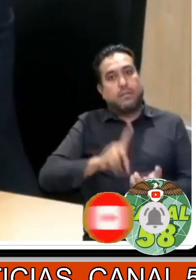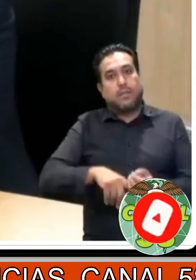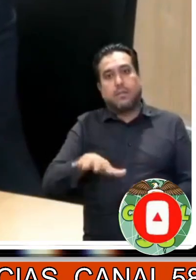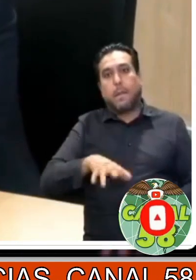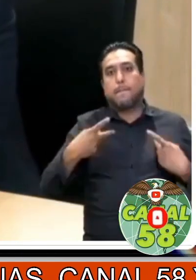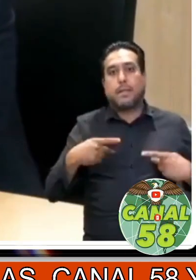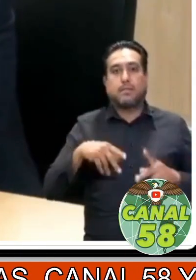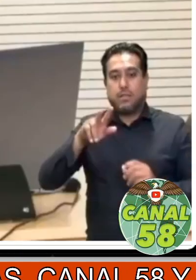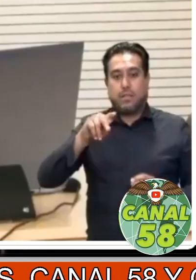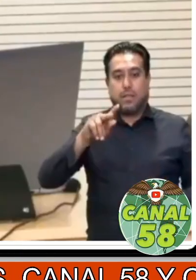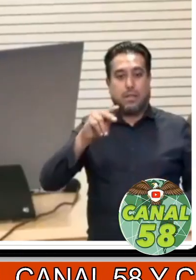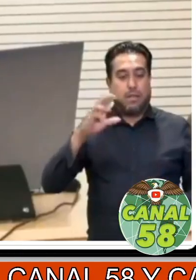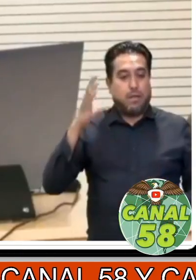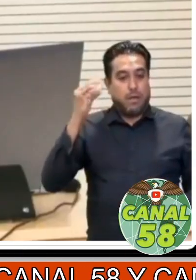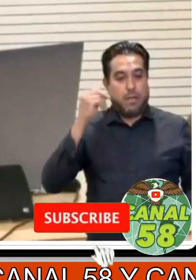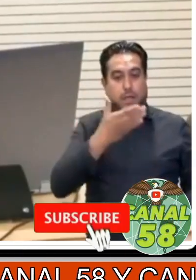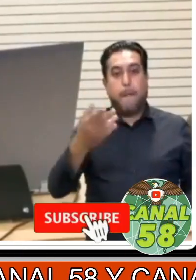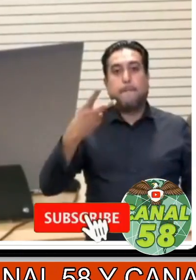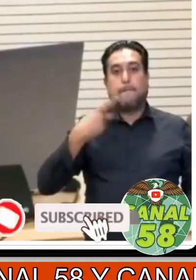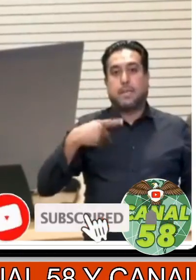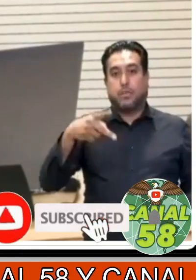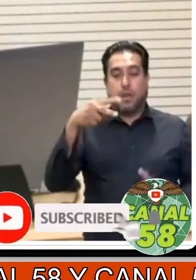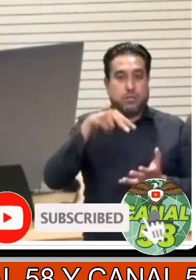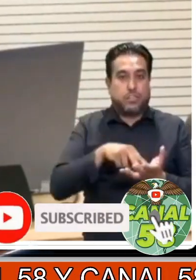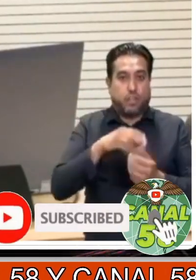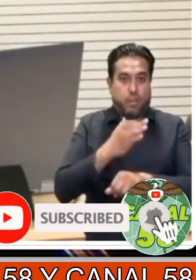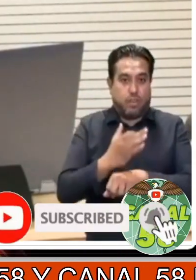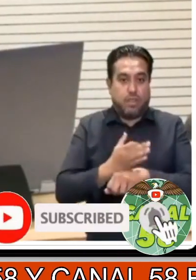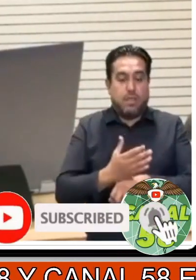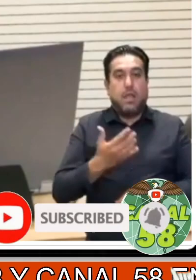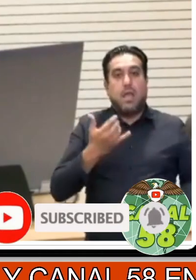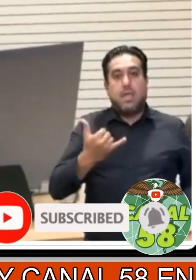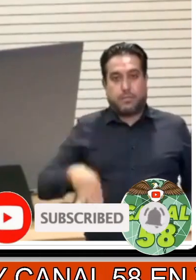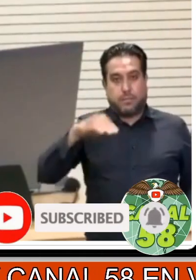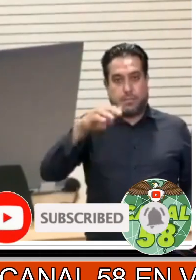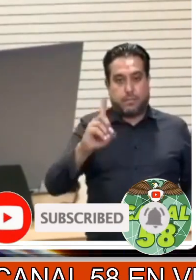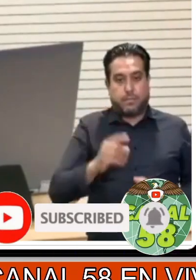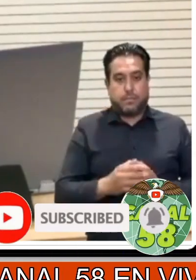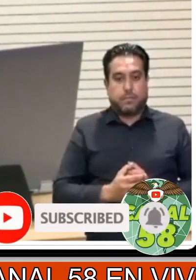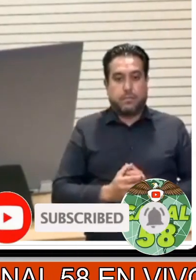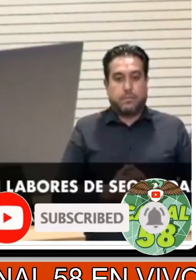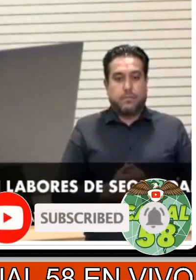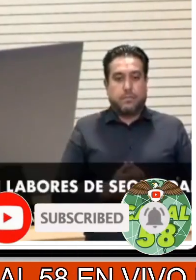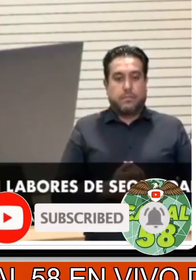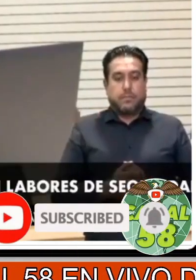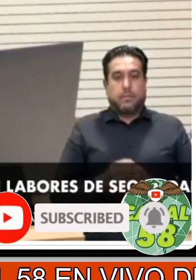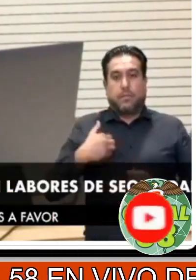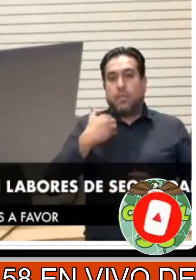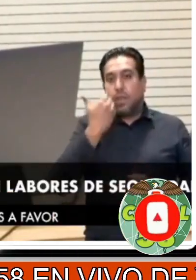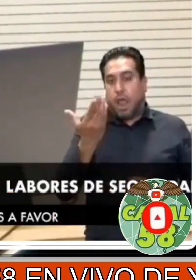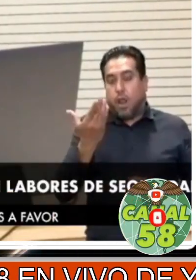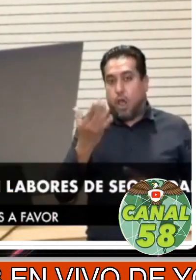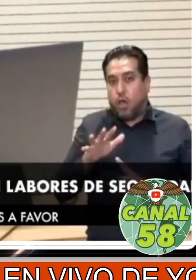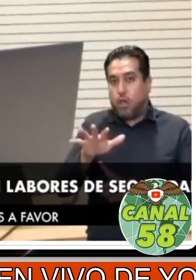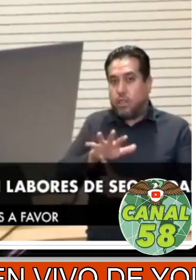la ciudadanía. De la misma manera, el diputado de la fracción del PAN, Rolando Alcántar, comentó. Para contextualizar la